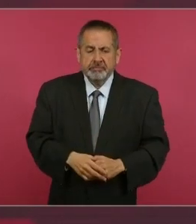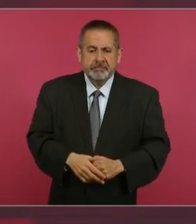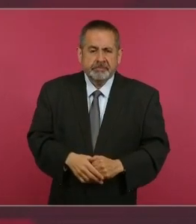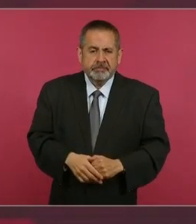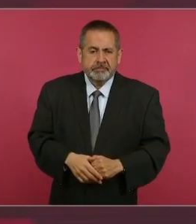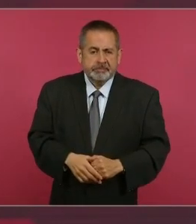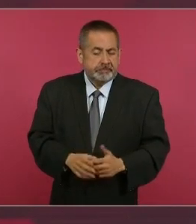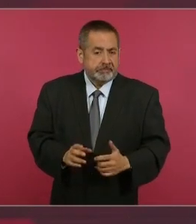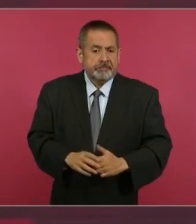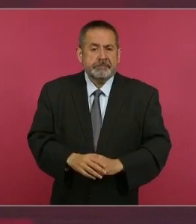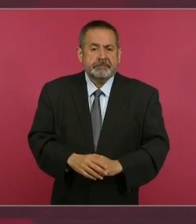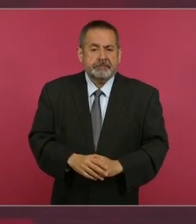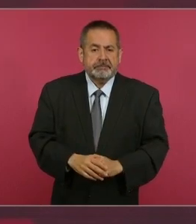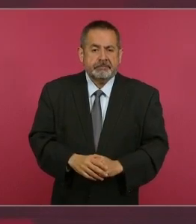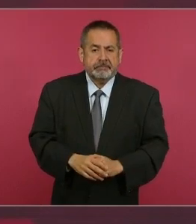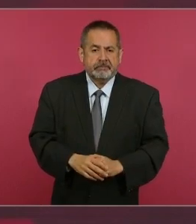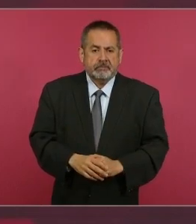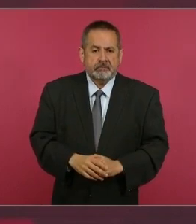Incluso